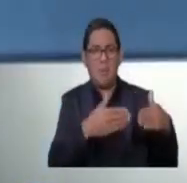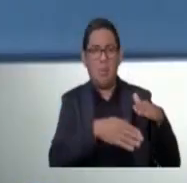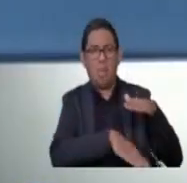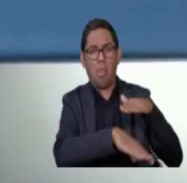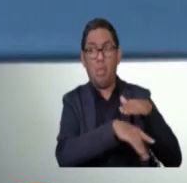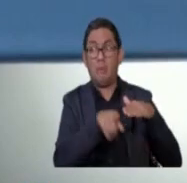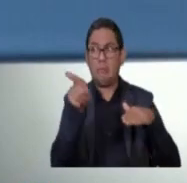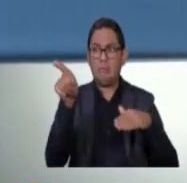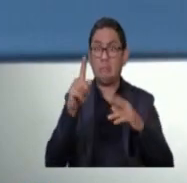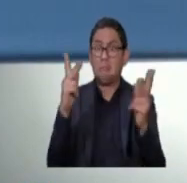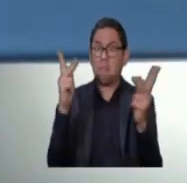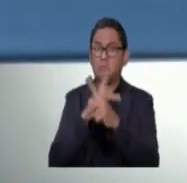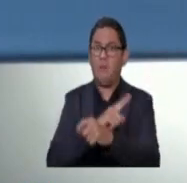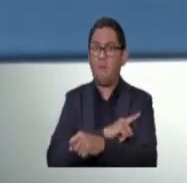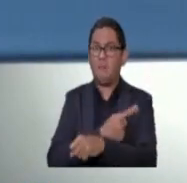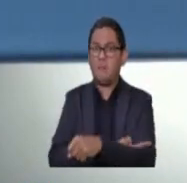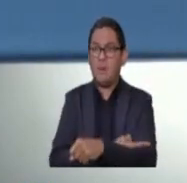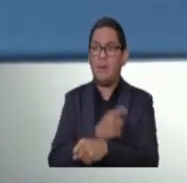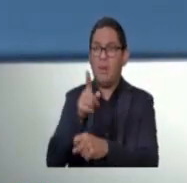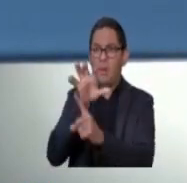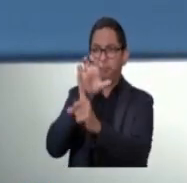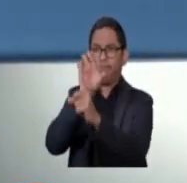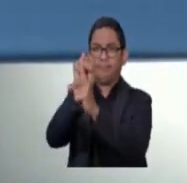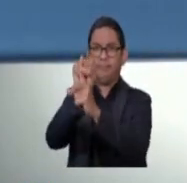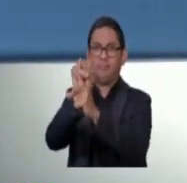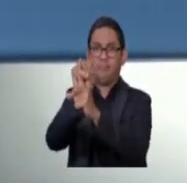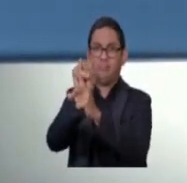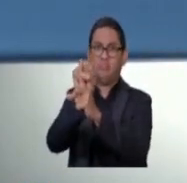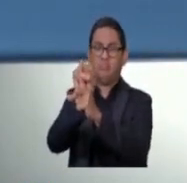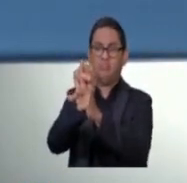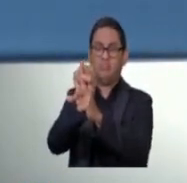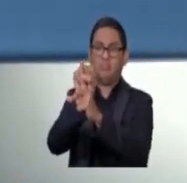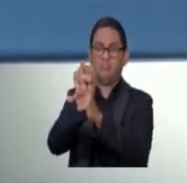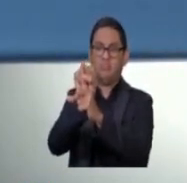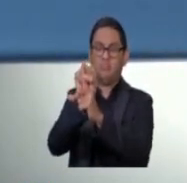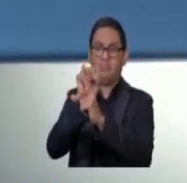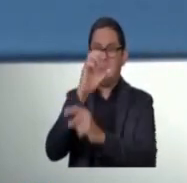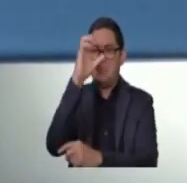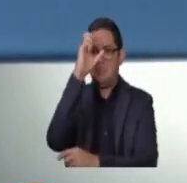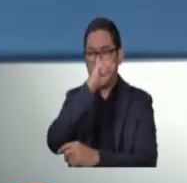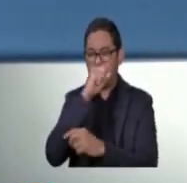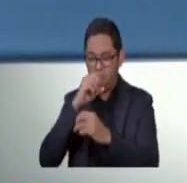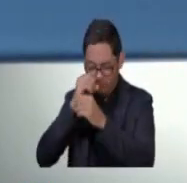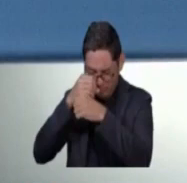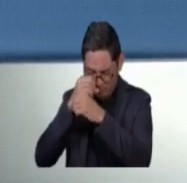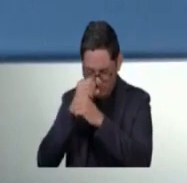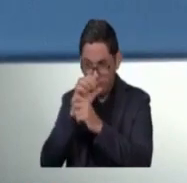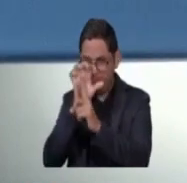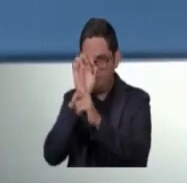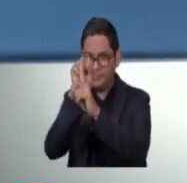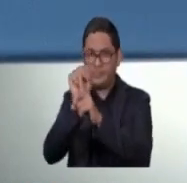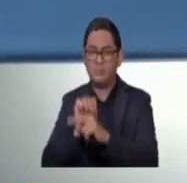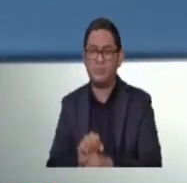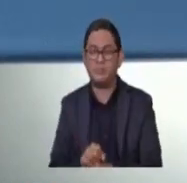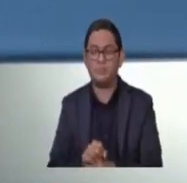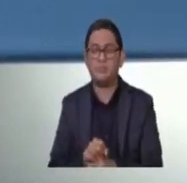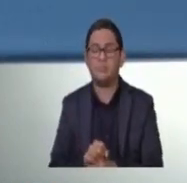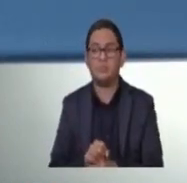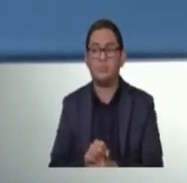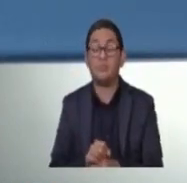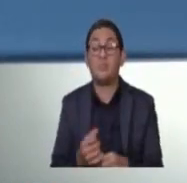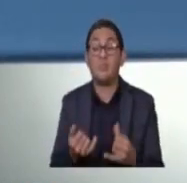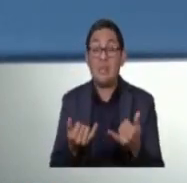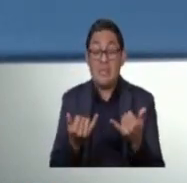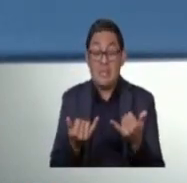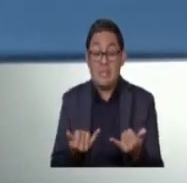original es importante señalar que actualmente se mantienen otros estudios y